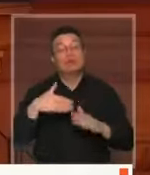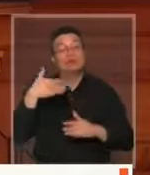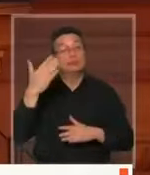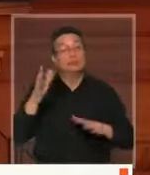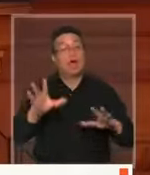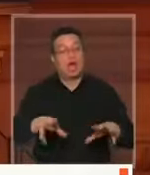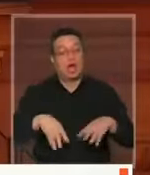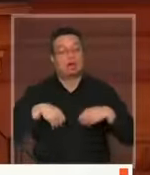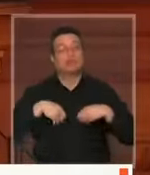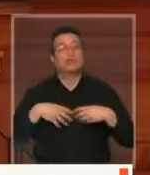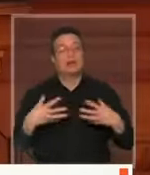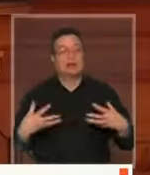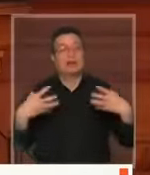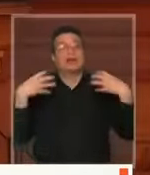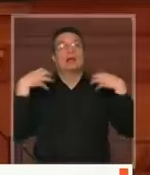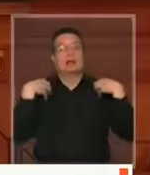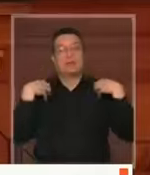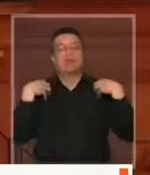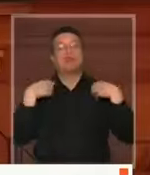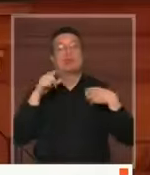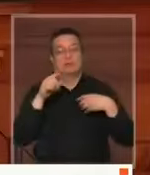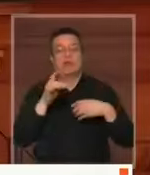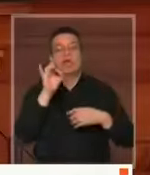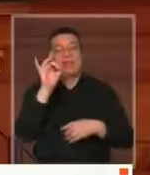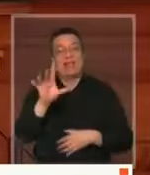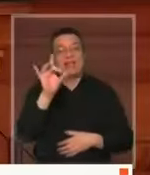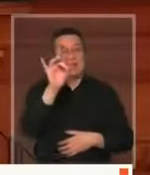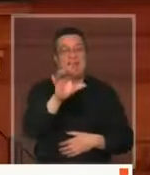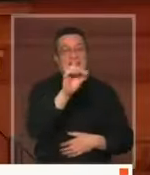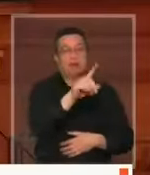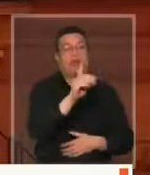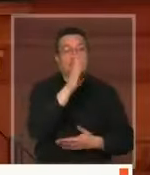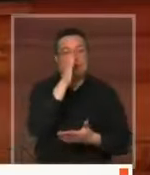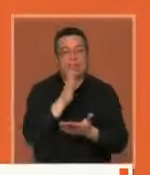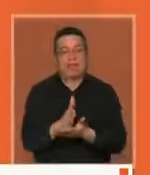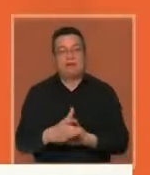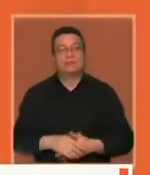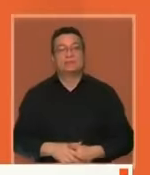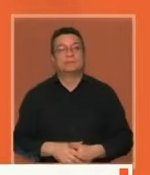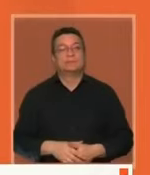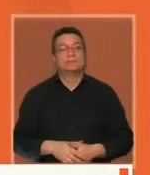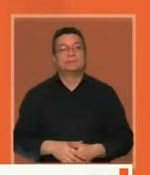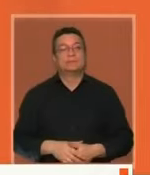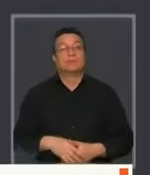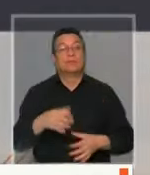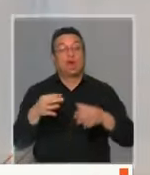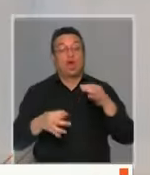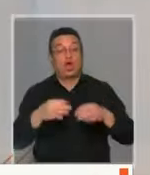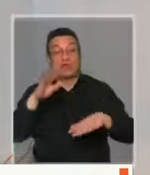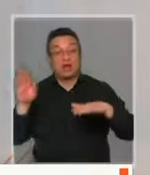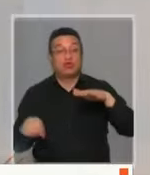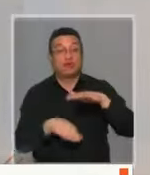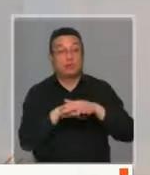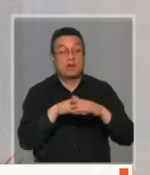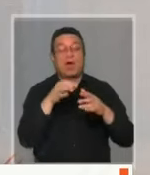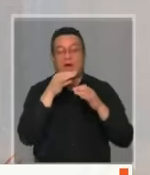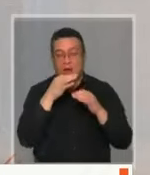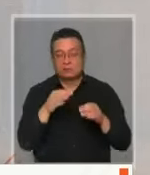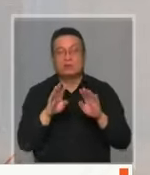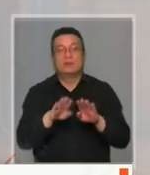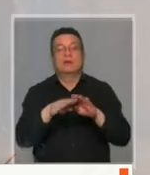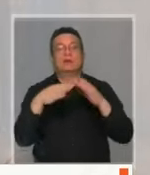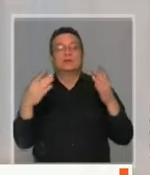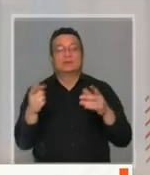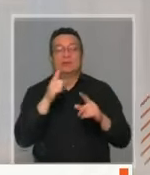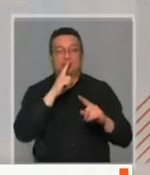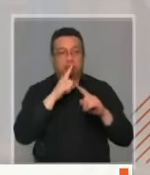asumir las responsabilidades que individualmente les correspondan. La Suprema se abrió además a modificar el actual sistema de